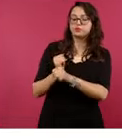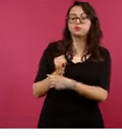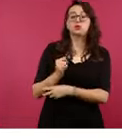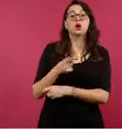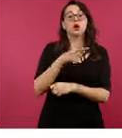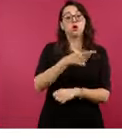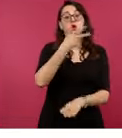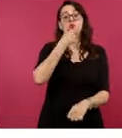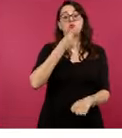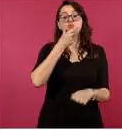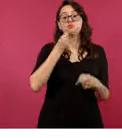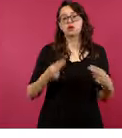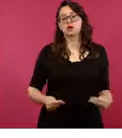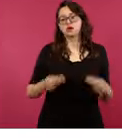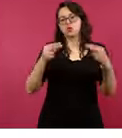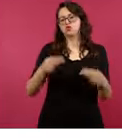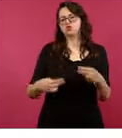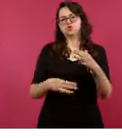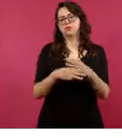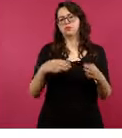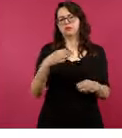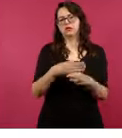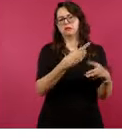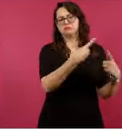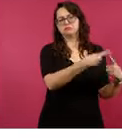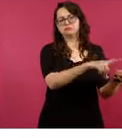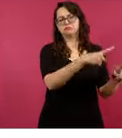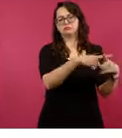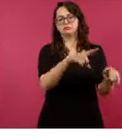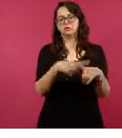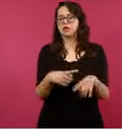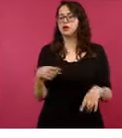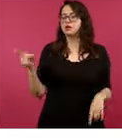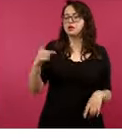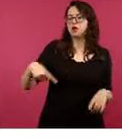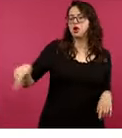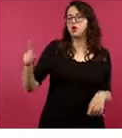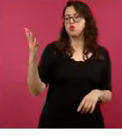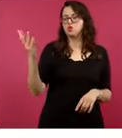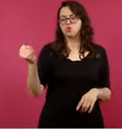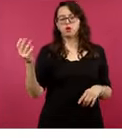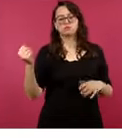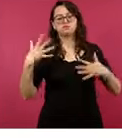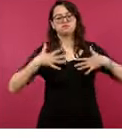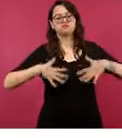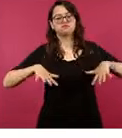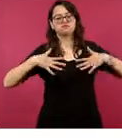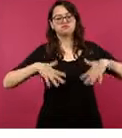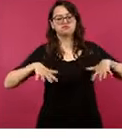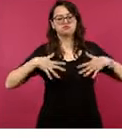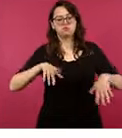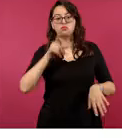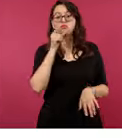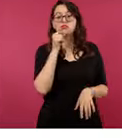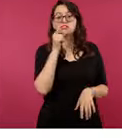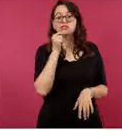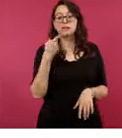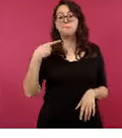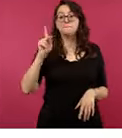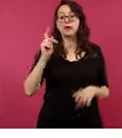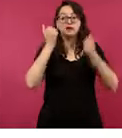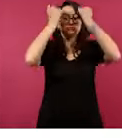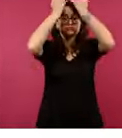ferretería en la colonia Las Torres cuando llegaron los hoy sentenciados. Llegaron uniformados, con el rostro cubierto y portando armas